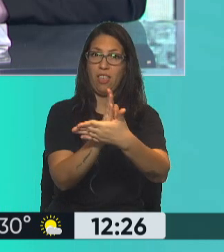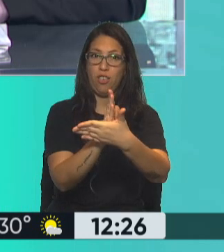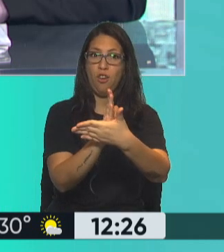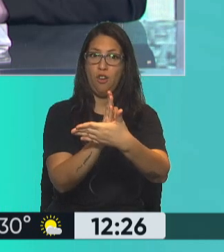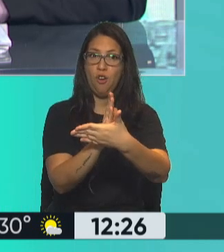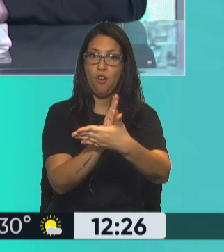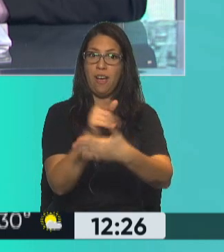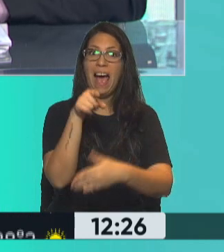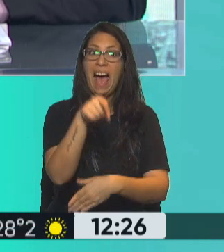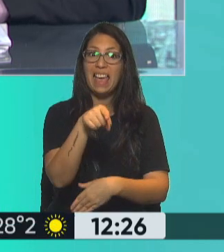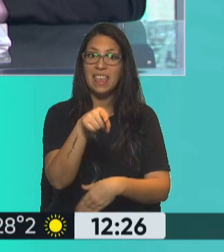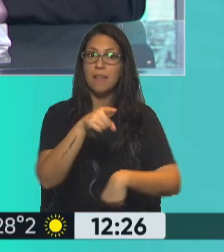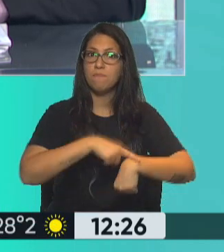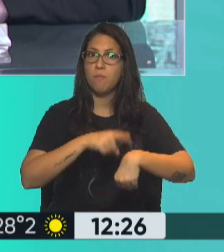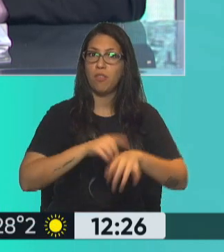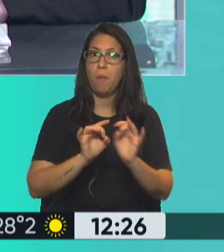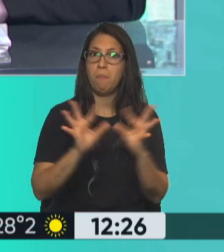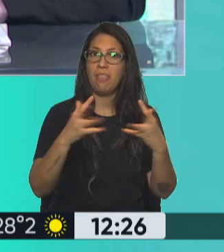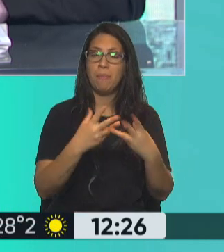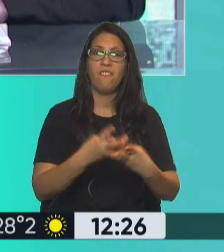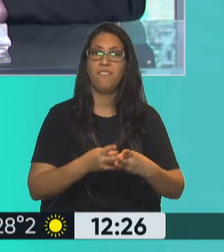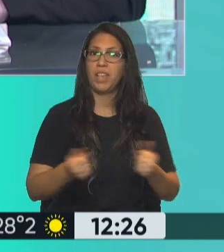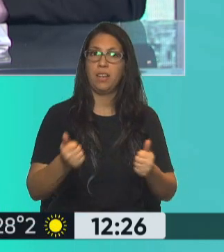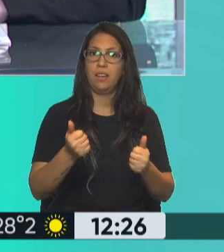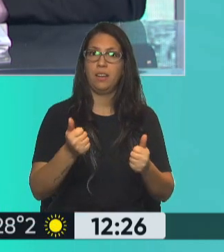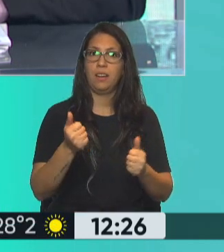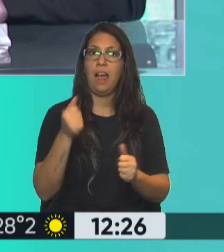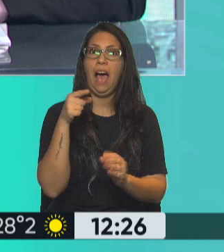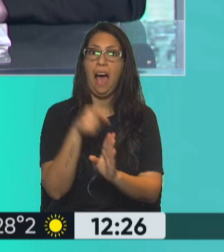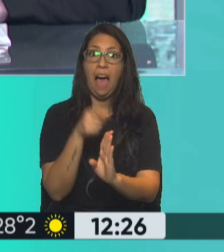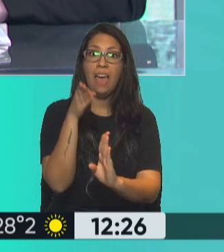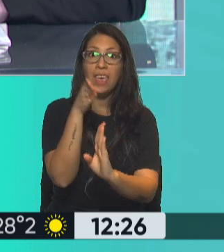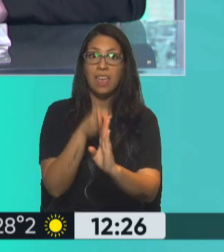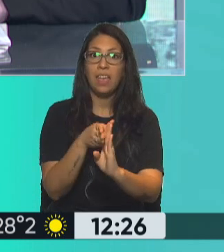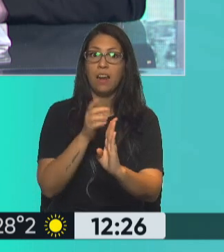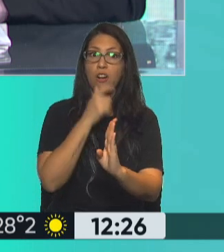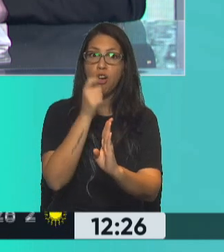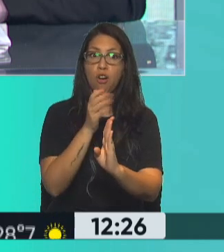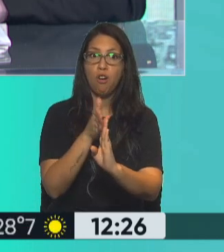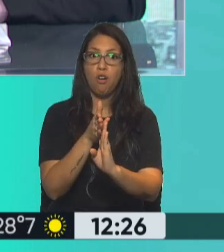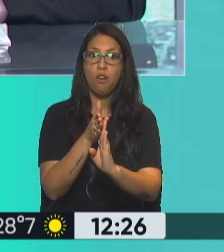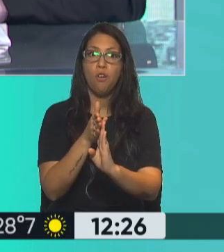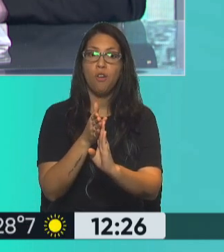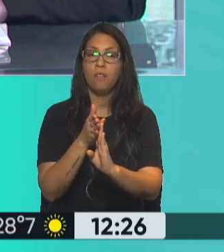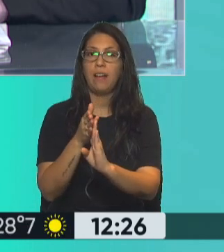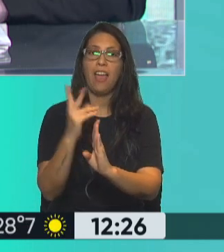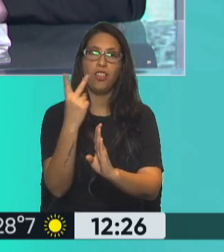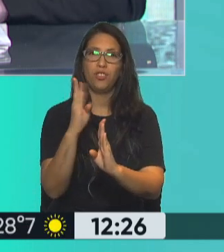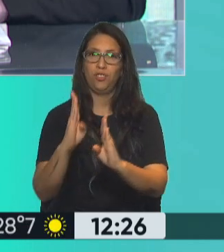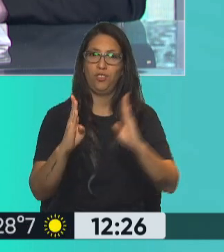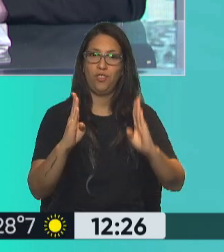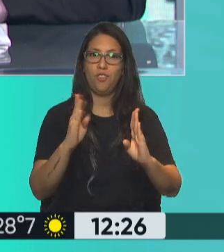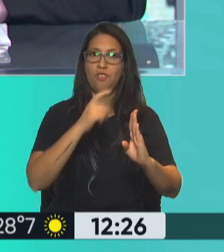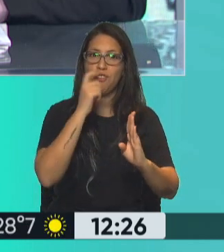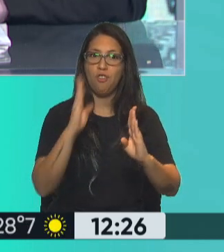es el fin de la pandemia. Claro. La pandemia del COVID, que entre las dos líneas rojas que se ven ahí, esa es la caída por